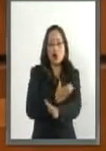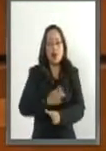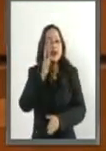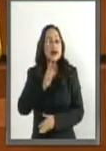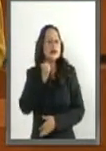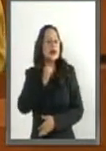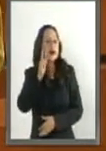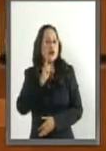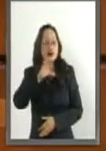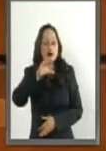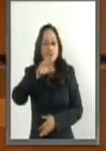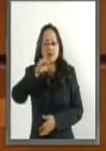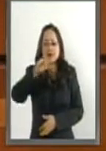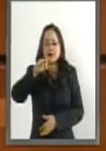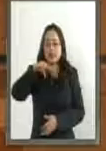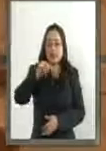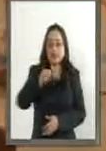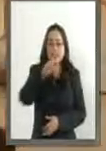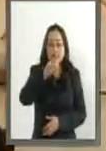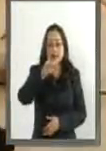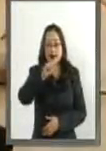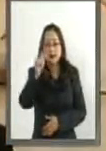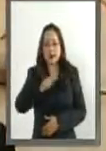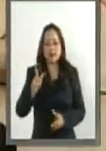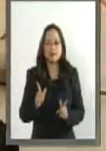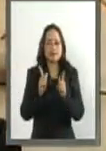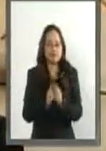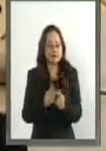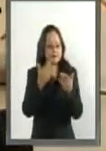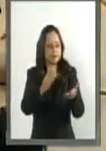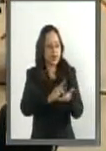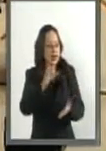la senadora Cristina Díaz. Es cuanto. Gracias, senadora Marta Tagle. Ya...